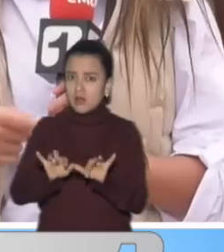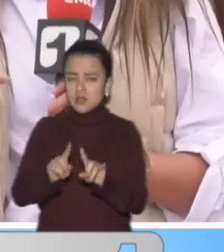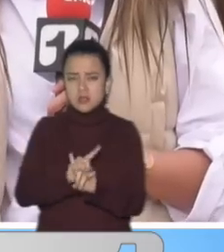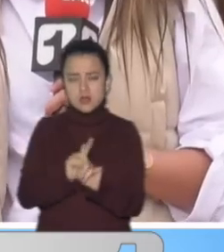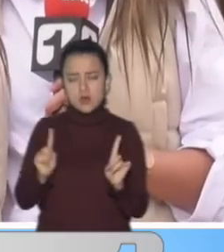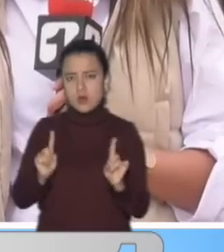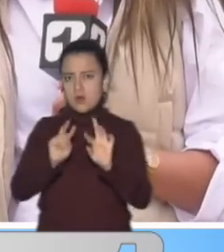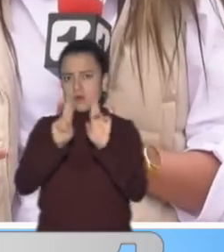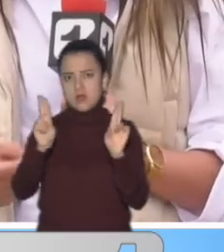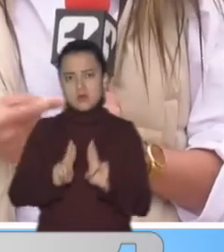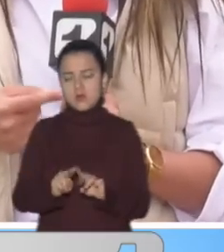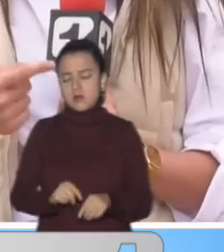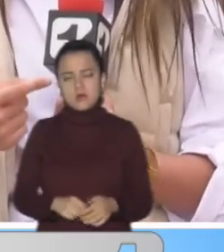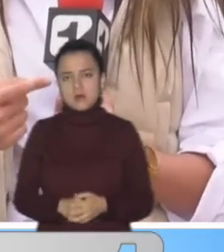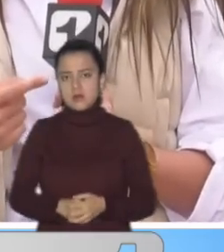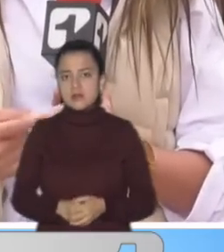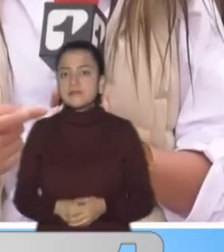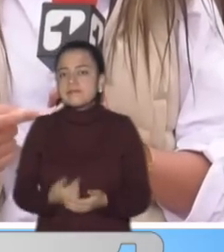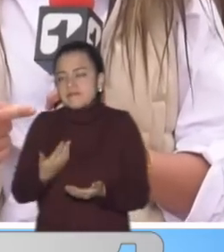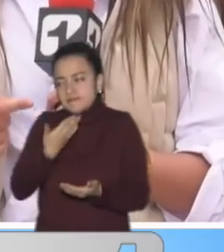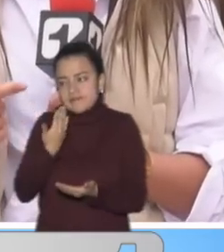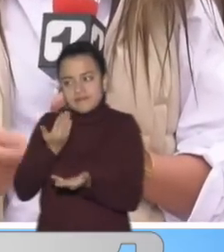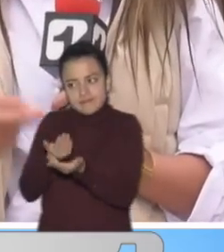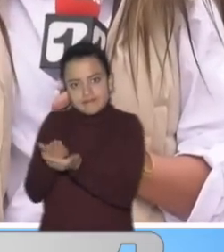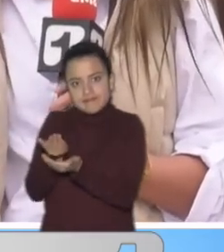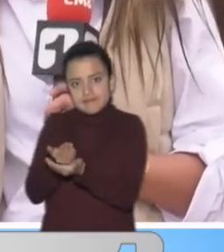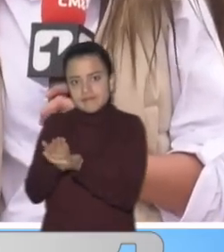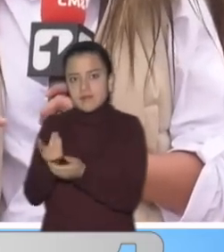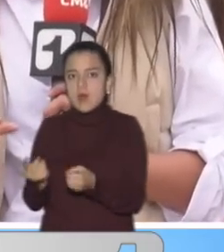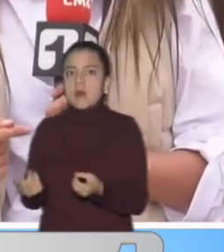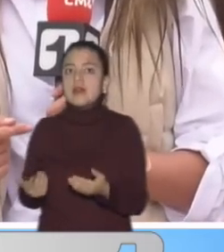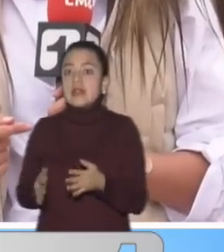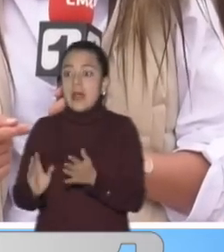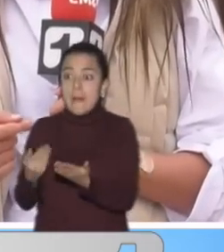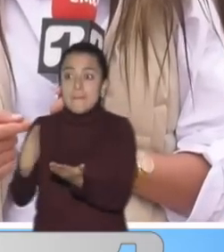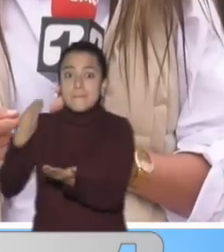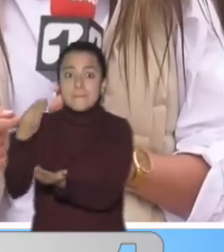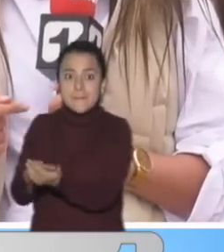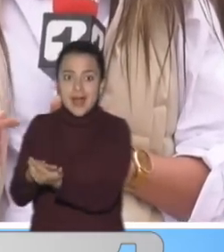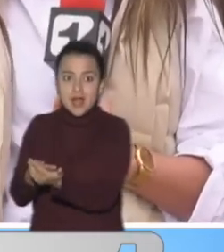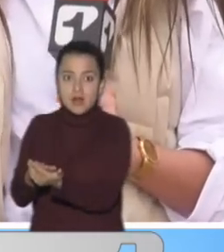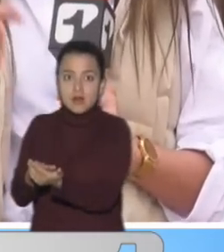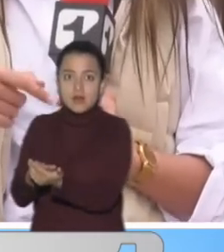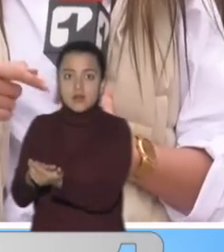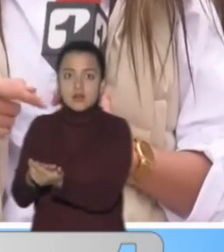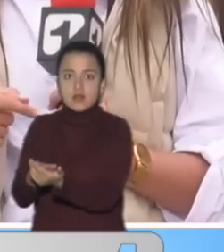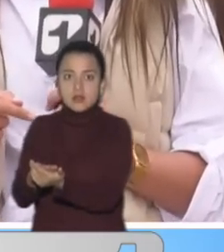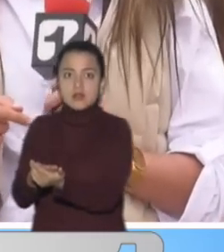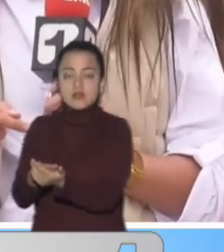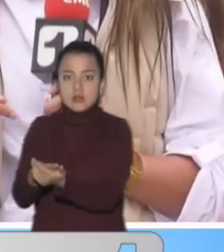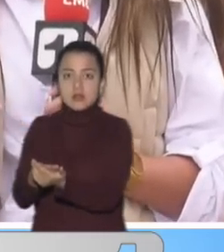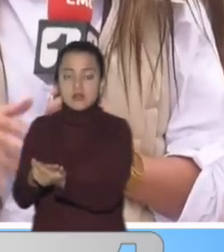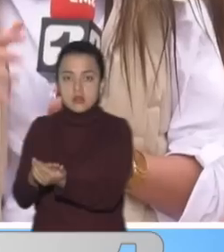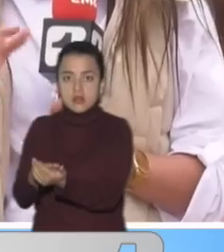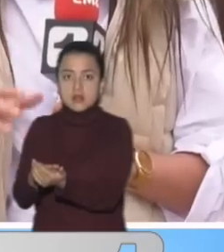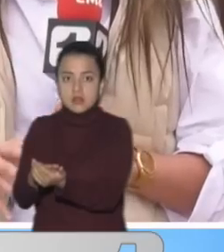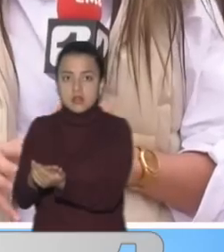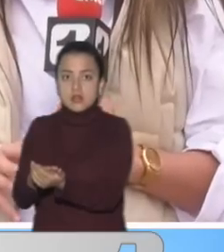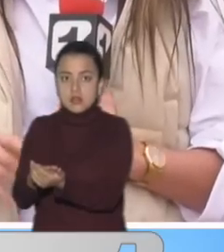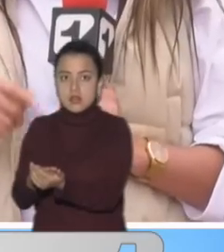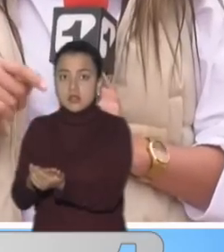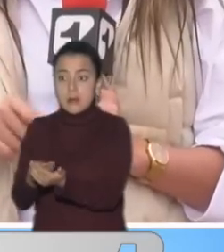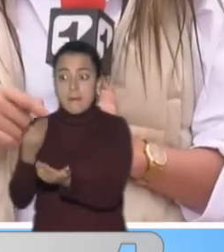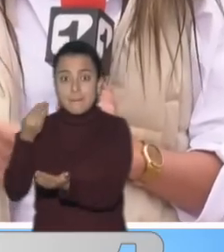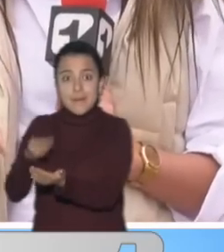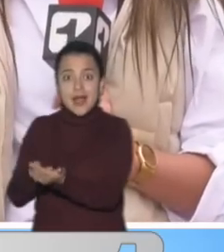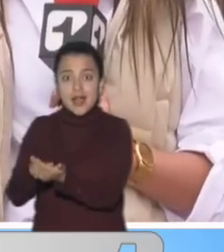virtual para realizar el pago. Lo que sí recomienda la Secretaría de Hacienda es que luego de realizar este pago de su impuesto, pues ingrese a la oficina virtual y se